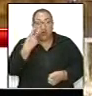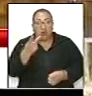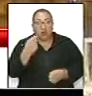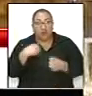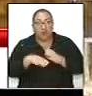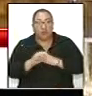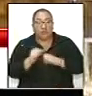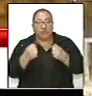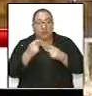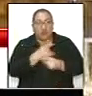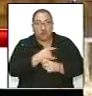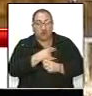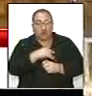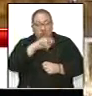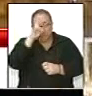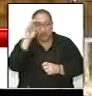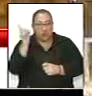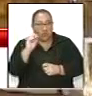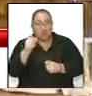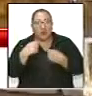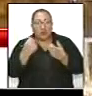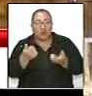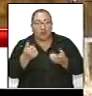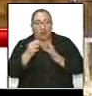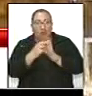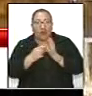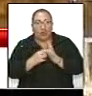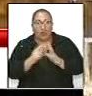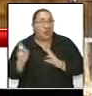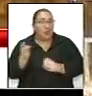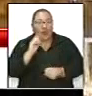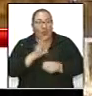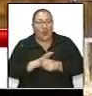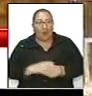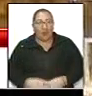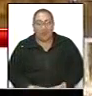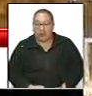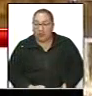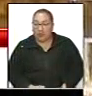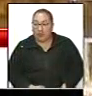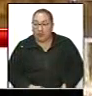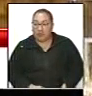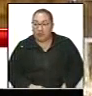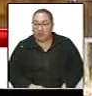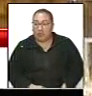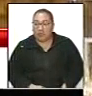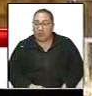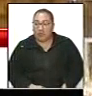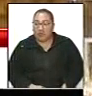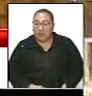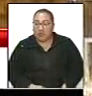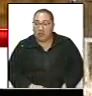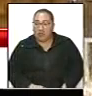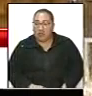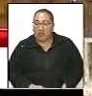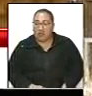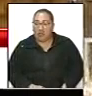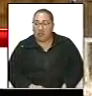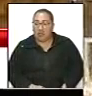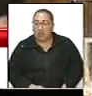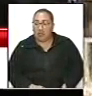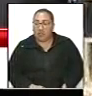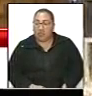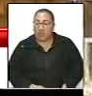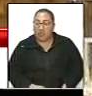sistema universitario peruano no se sigan ofreciendo programas que no cumplen con condiciones básicas de calidad. Tenemos como indicador de